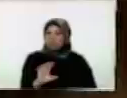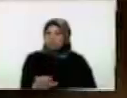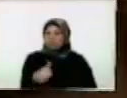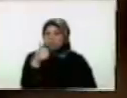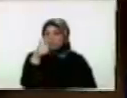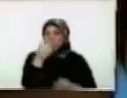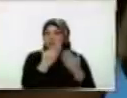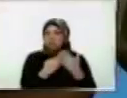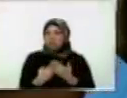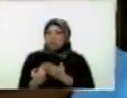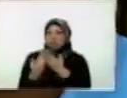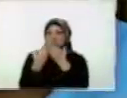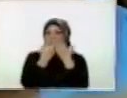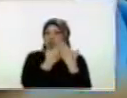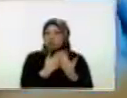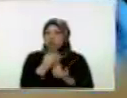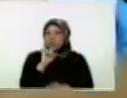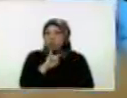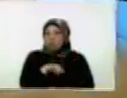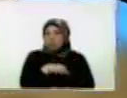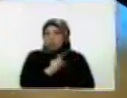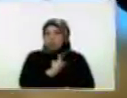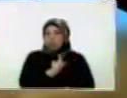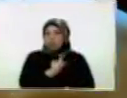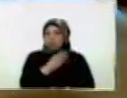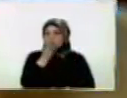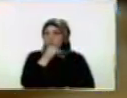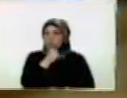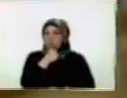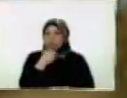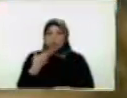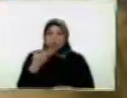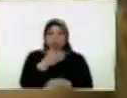los estudiantes universitarios sin cupo,